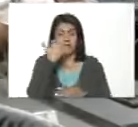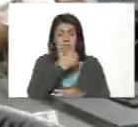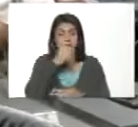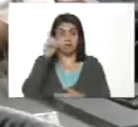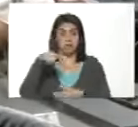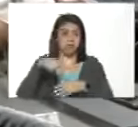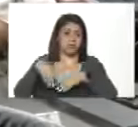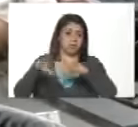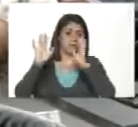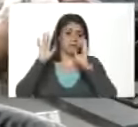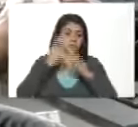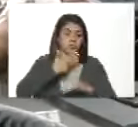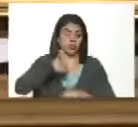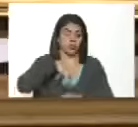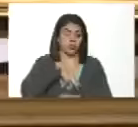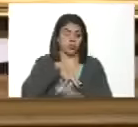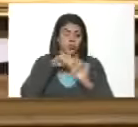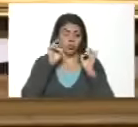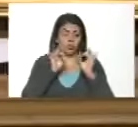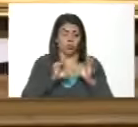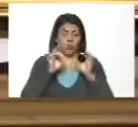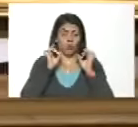también, pero a nosotros